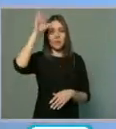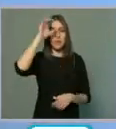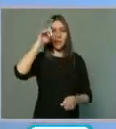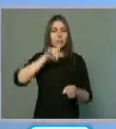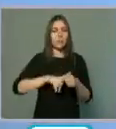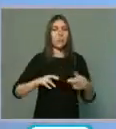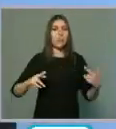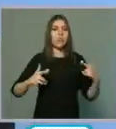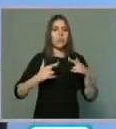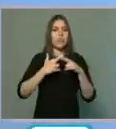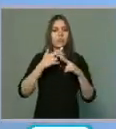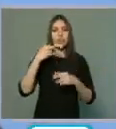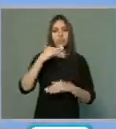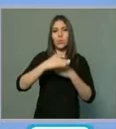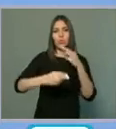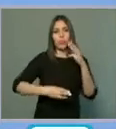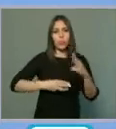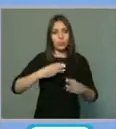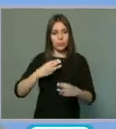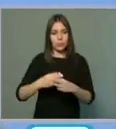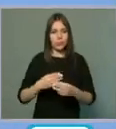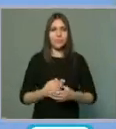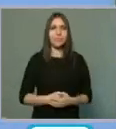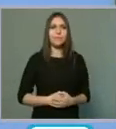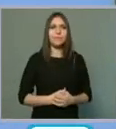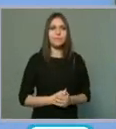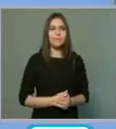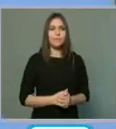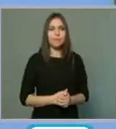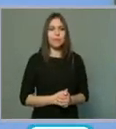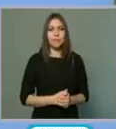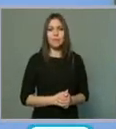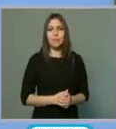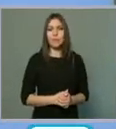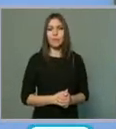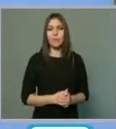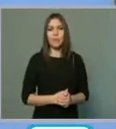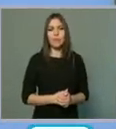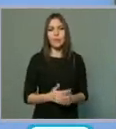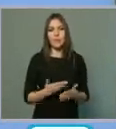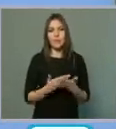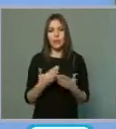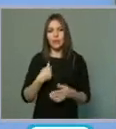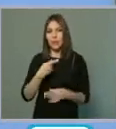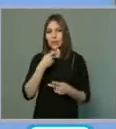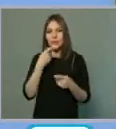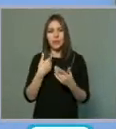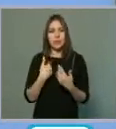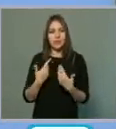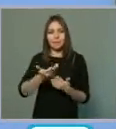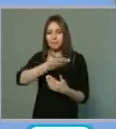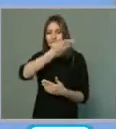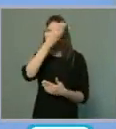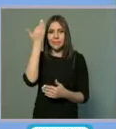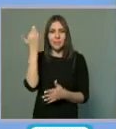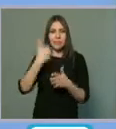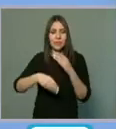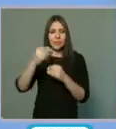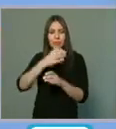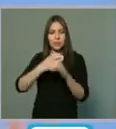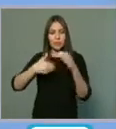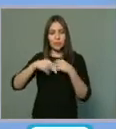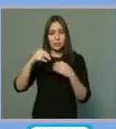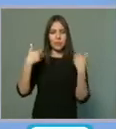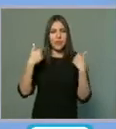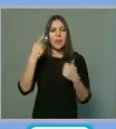religiosa del mundo, Oye, vamos a pero, decirlo. digo, hablando desde una postura completamente ignorante, ¿a qué se debe o qué factores se dio